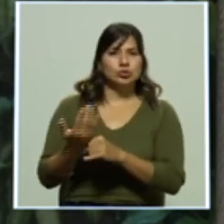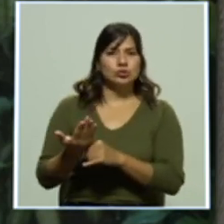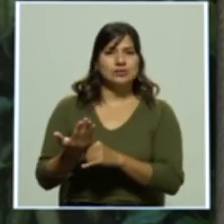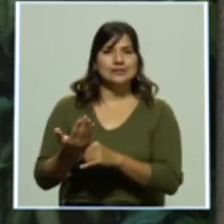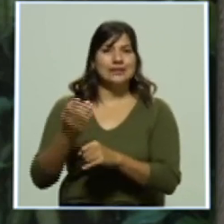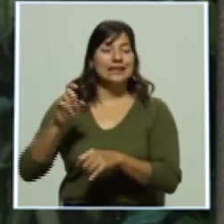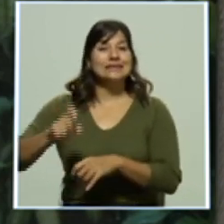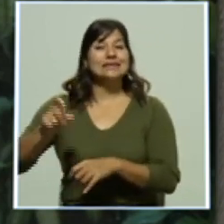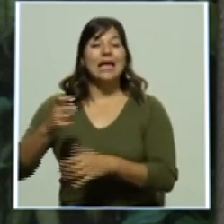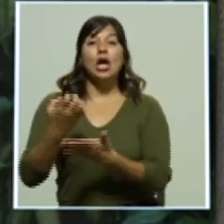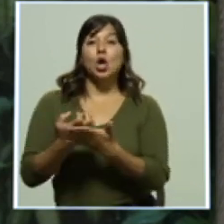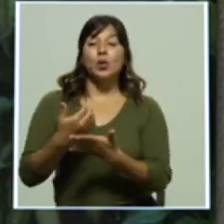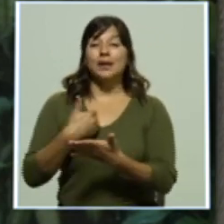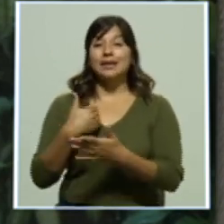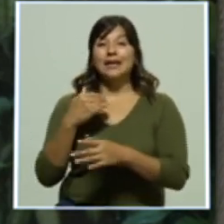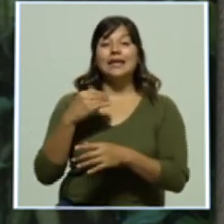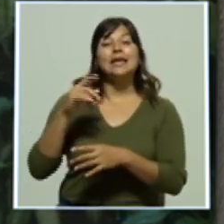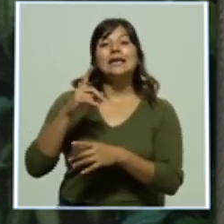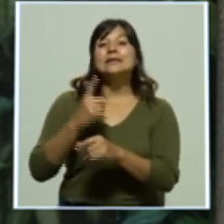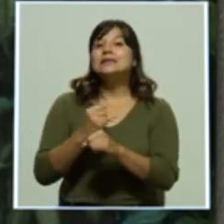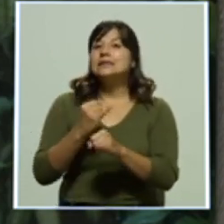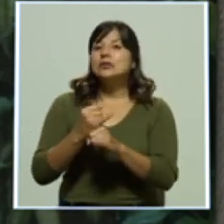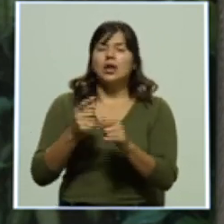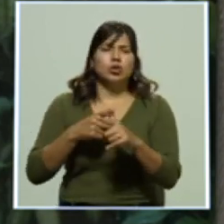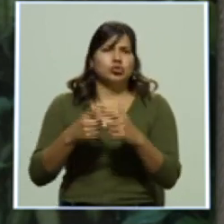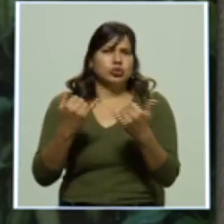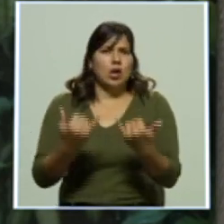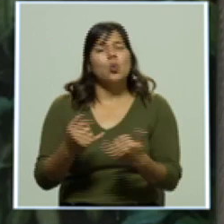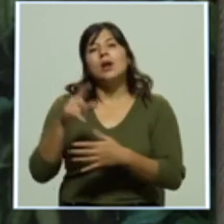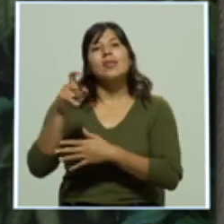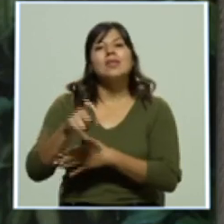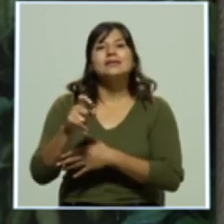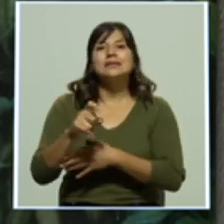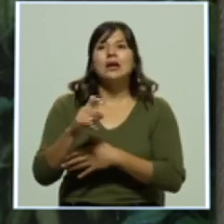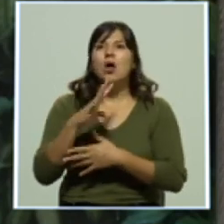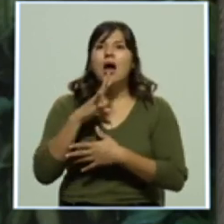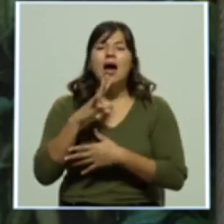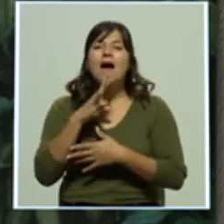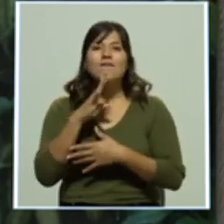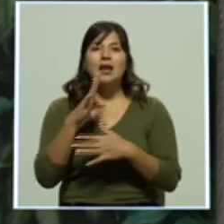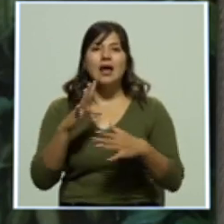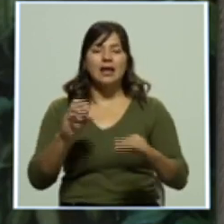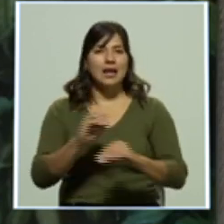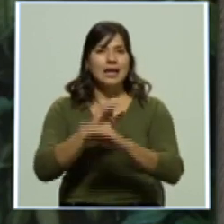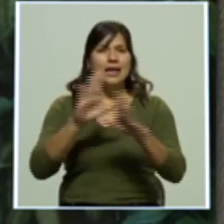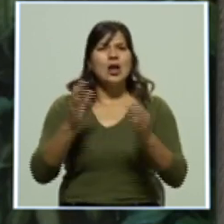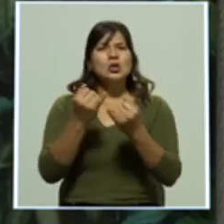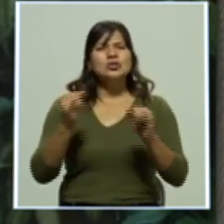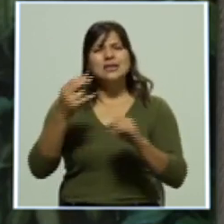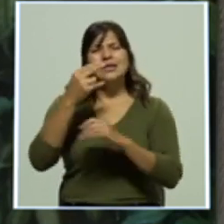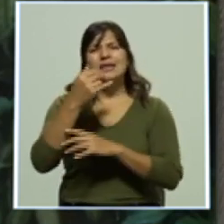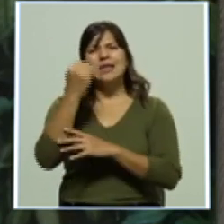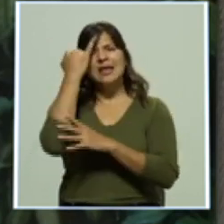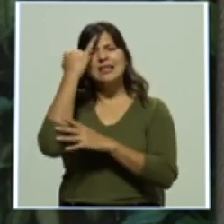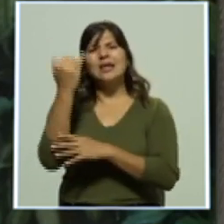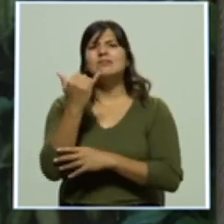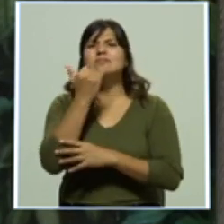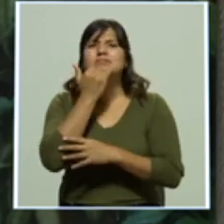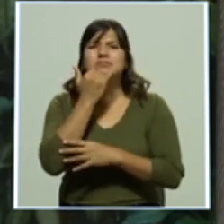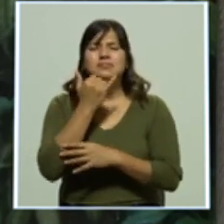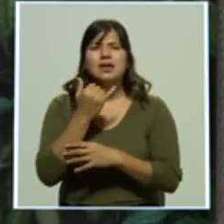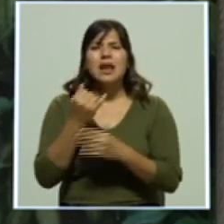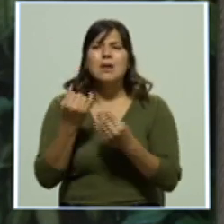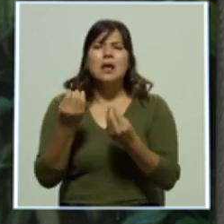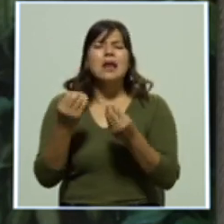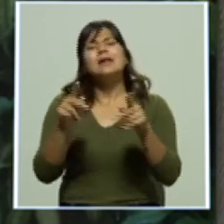y creo que ya es hora de hablar con argumentos sólidos y menos desde los tabúes o la moral. Hay muchas mentiras